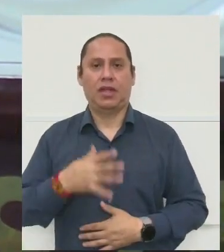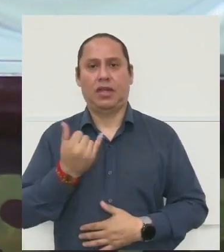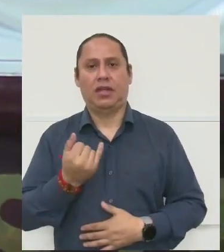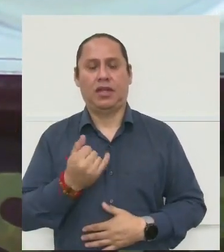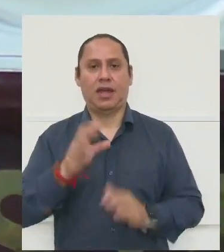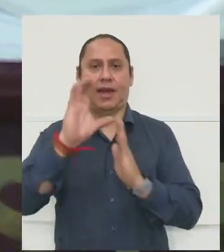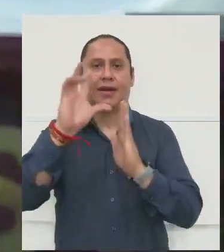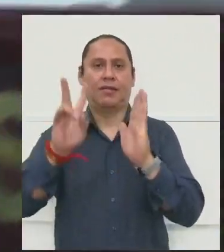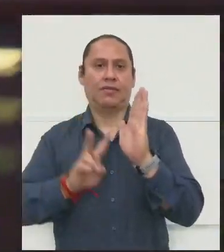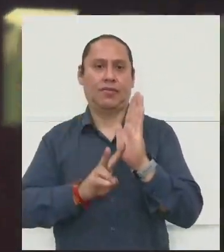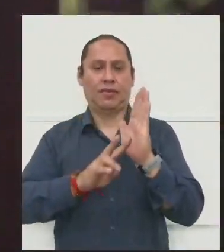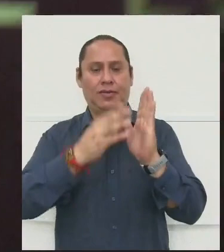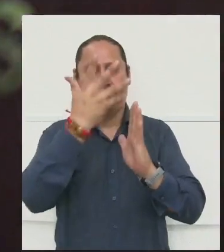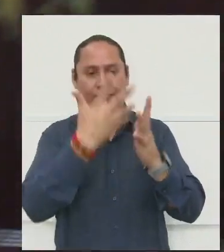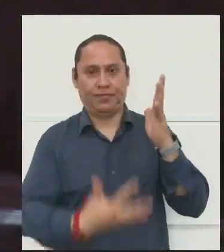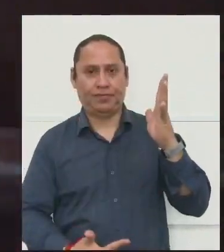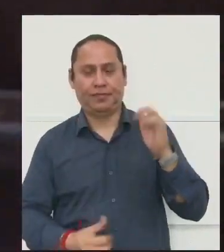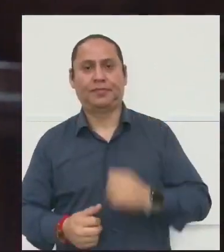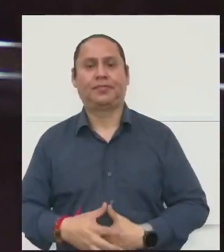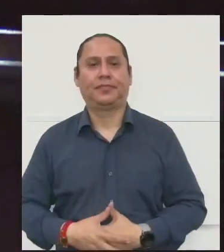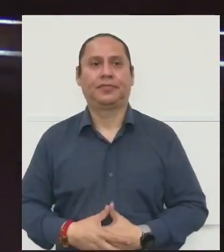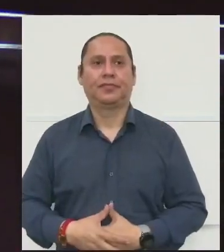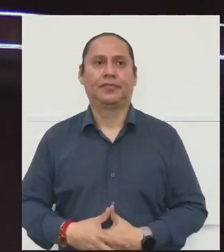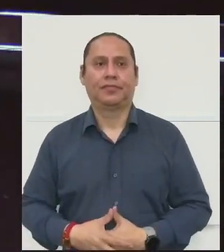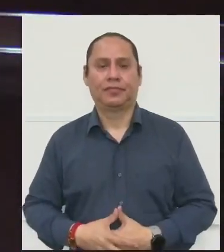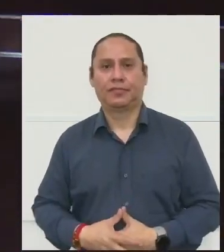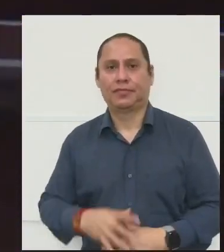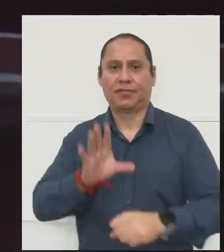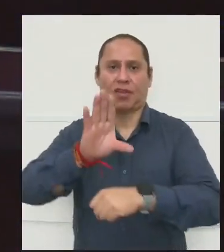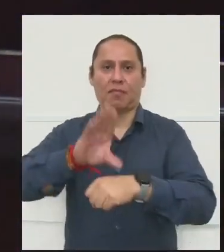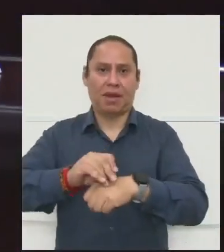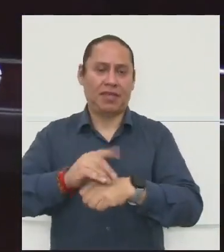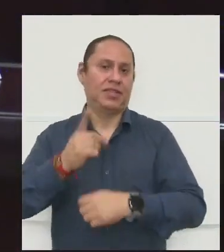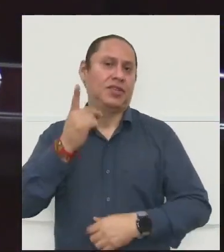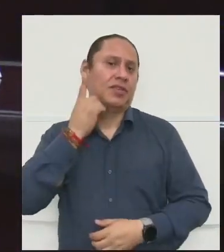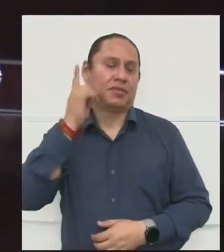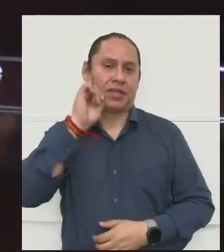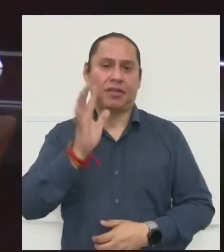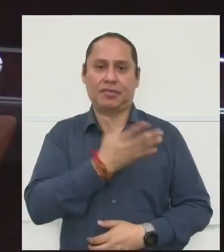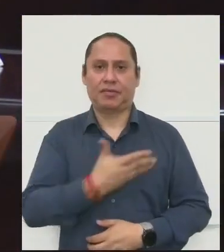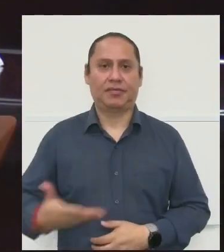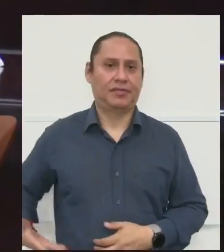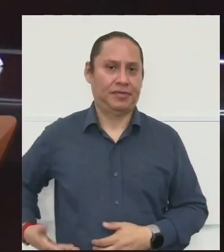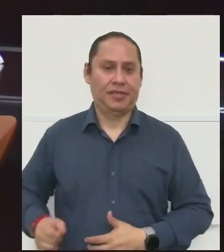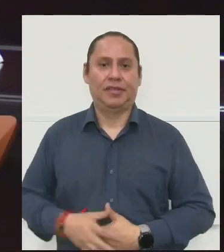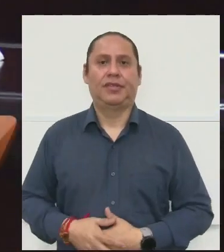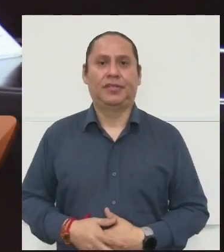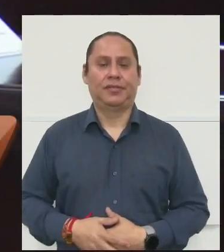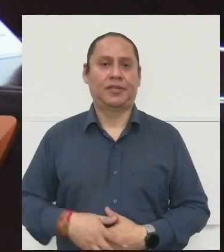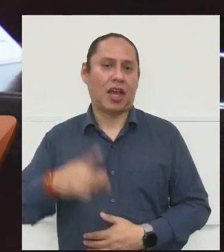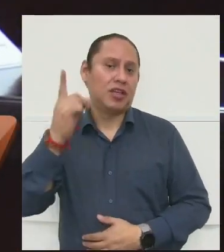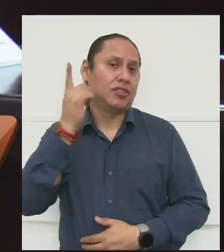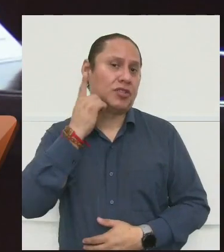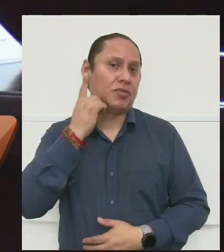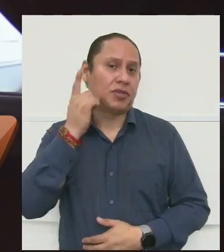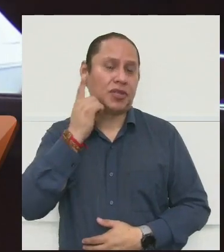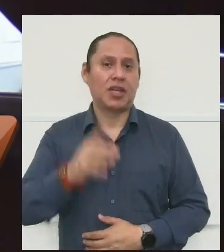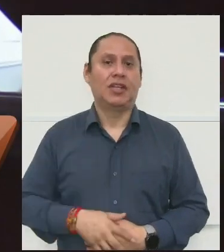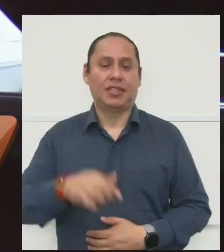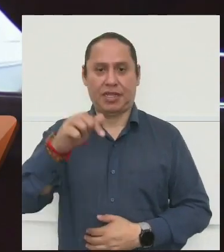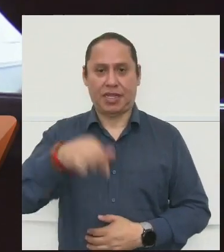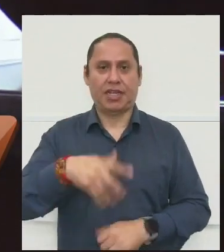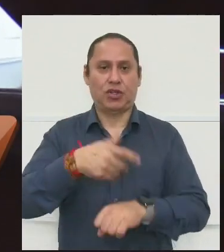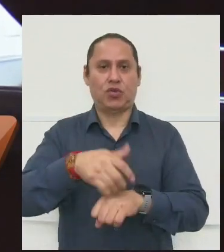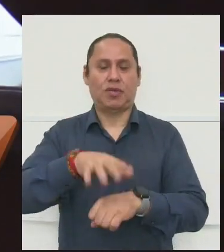currículum bite con su permiso diputada presidenta ciudadanos diputados integrantes de la